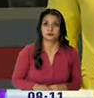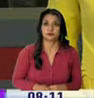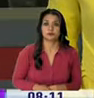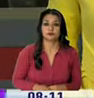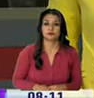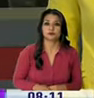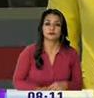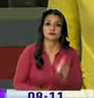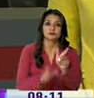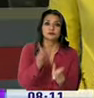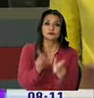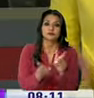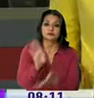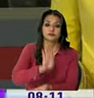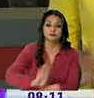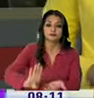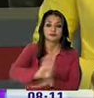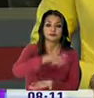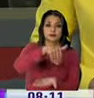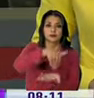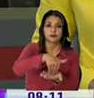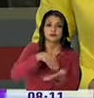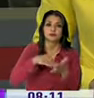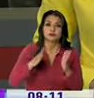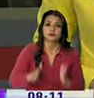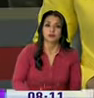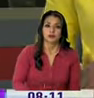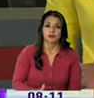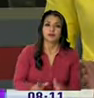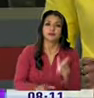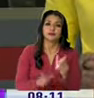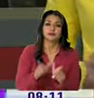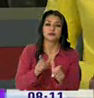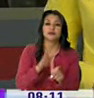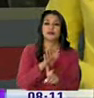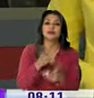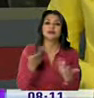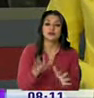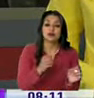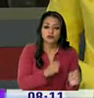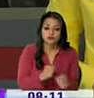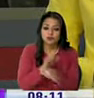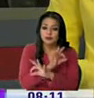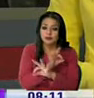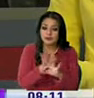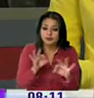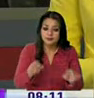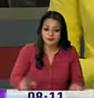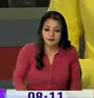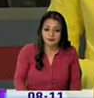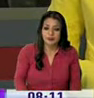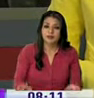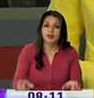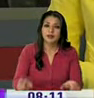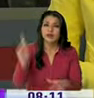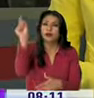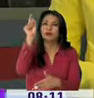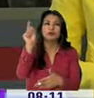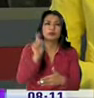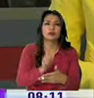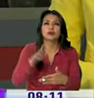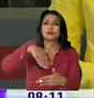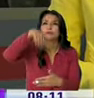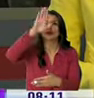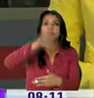Los moradores del Centro Histórico, estudiantes y autoridades del municipio de Quito realizaron la mega minga de limpieza de veredas, retiro de grafitis y colocación